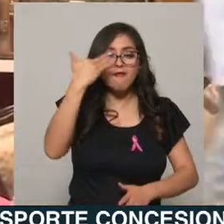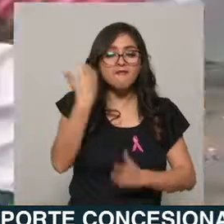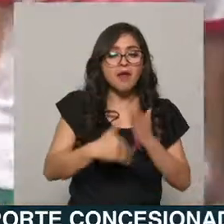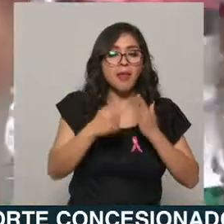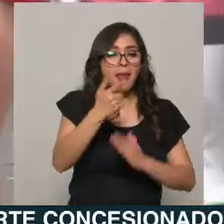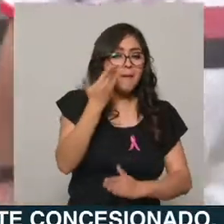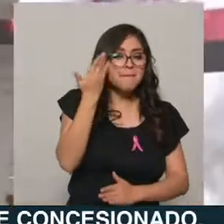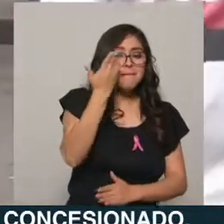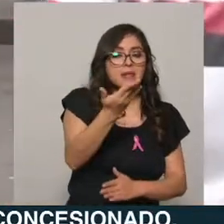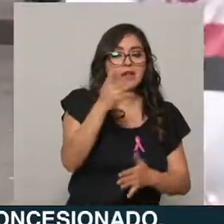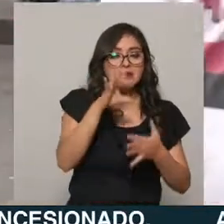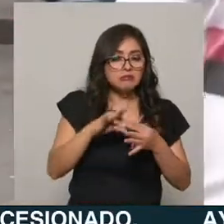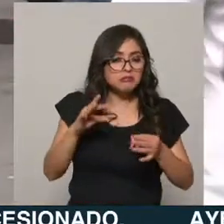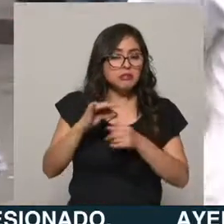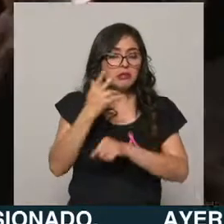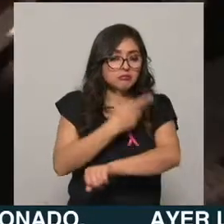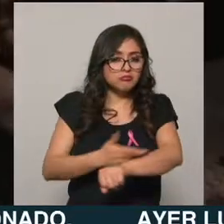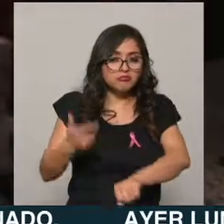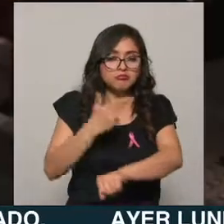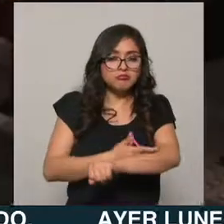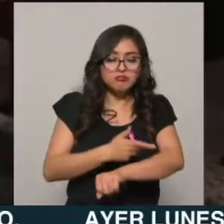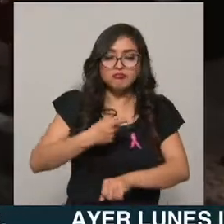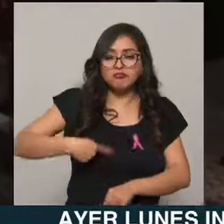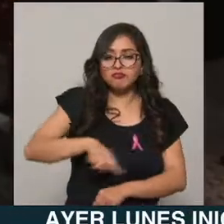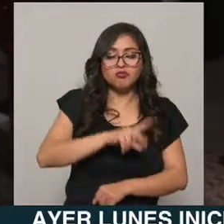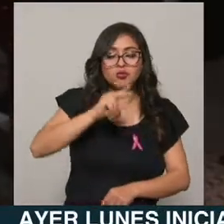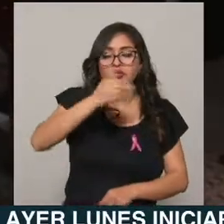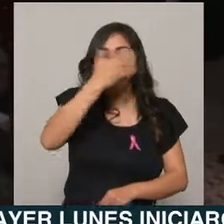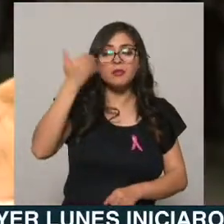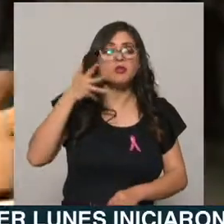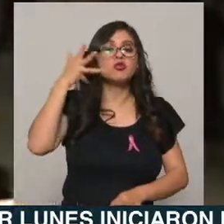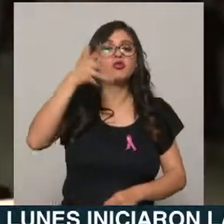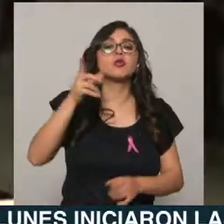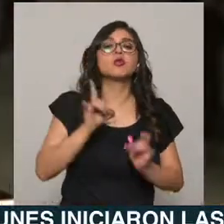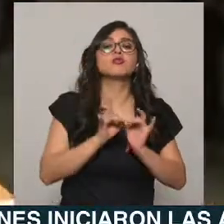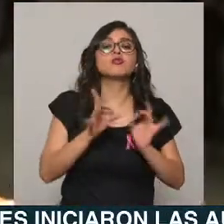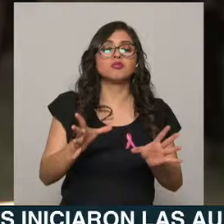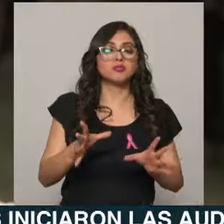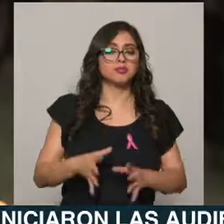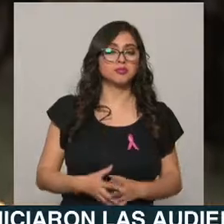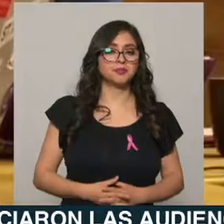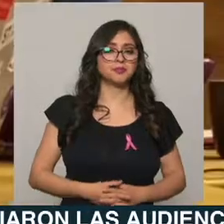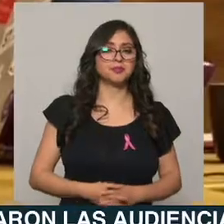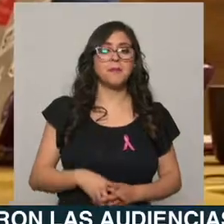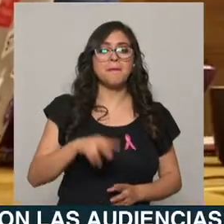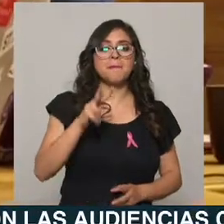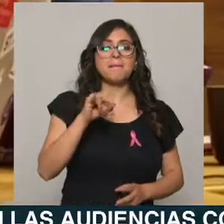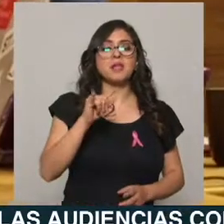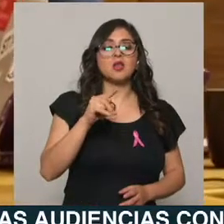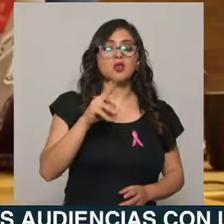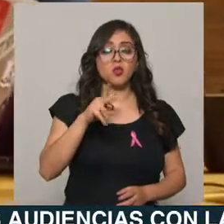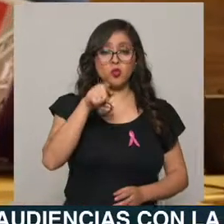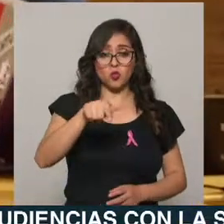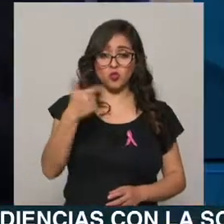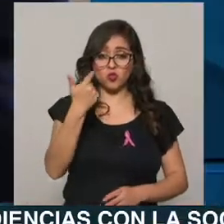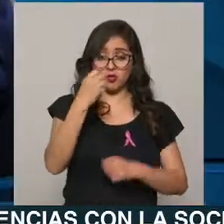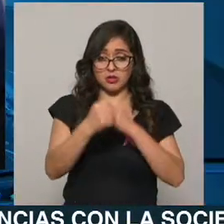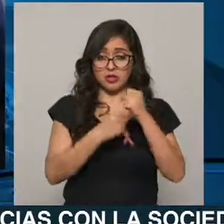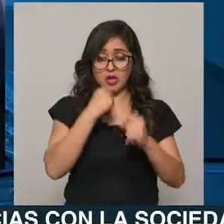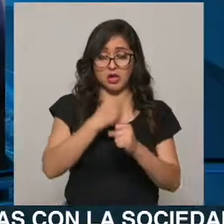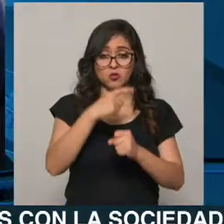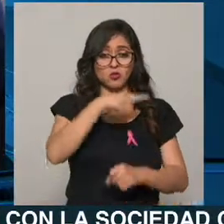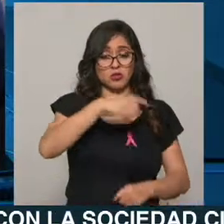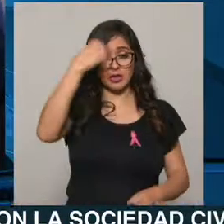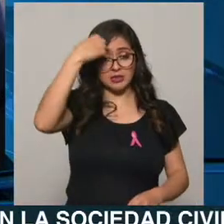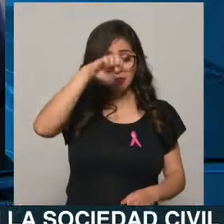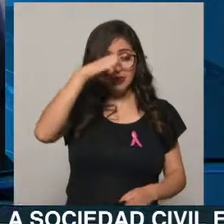no sabemos dar seguimiento y no sabemos poner consecuencias. Víctor, tienes 12 años de experiencia como